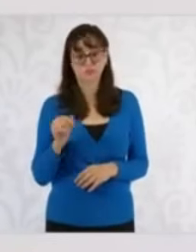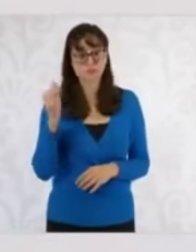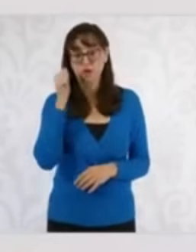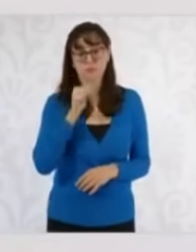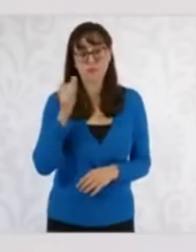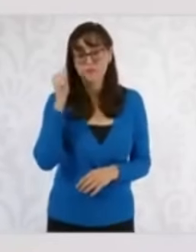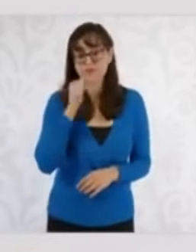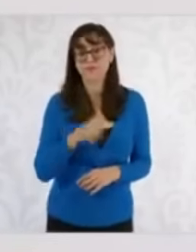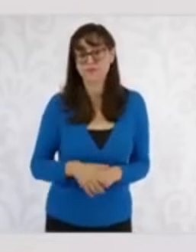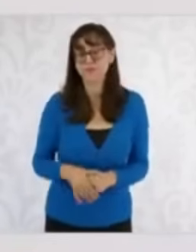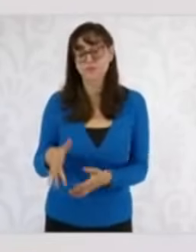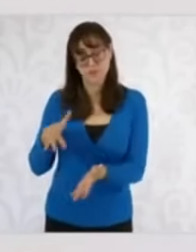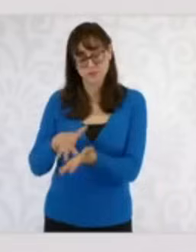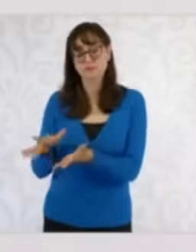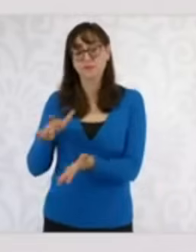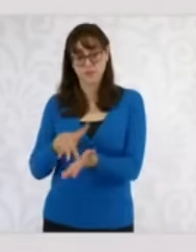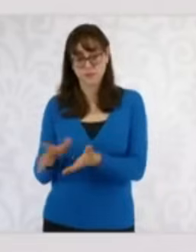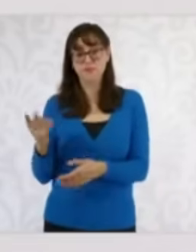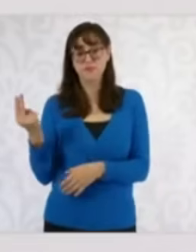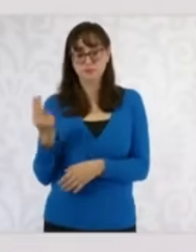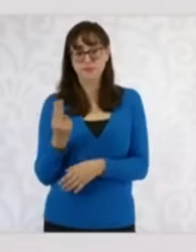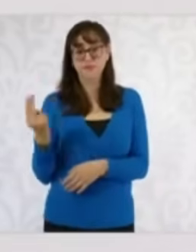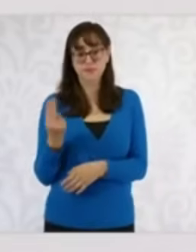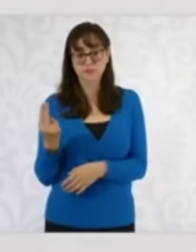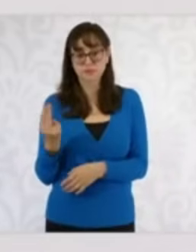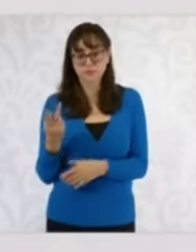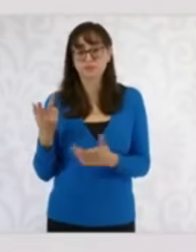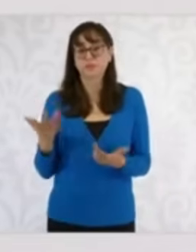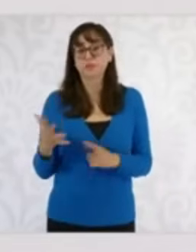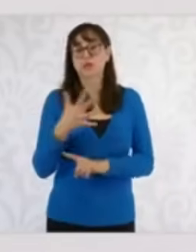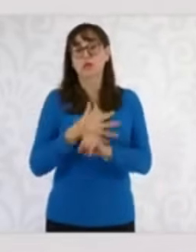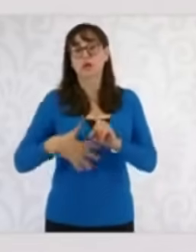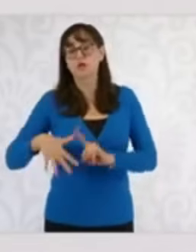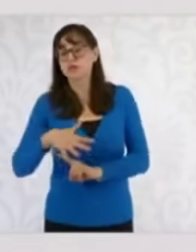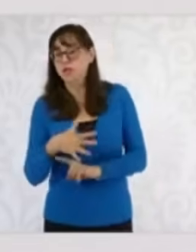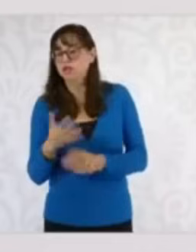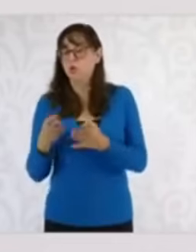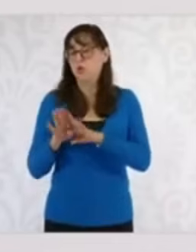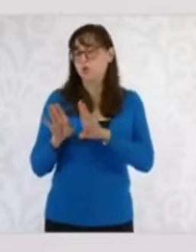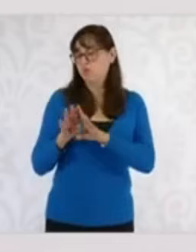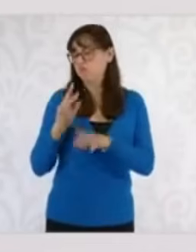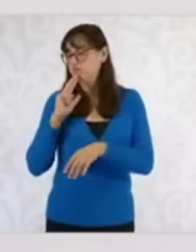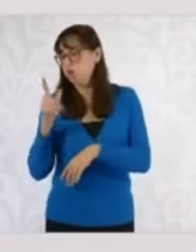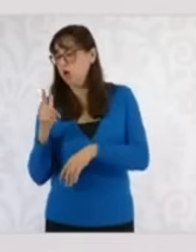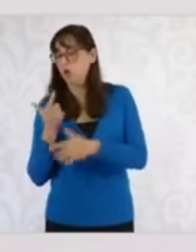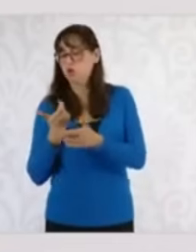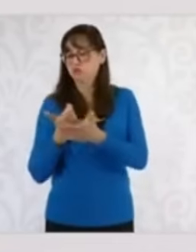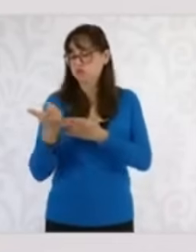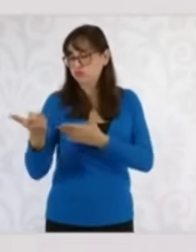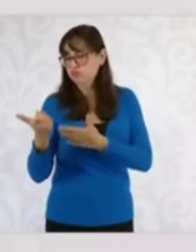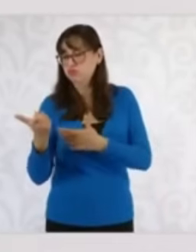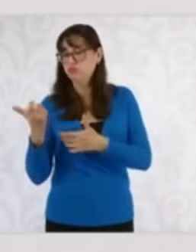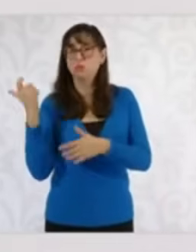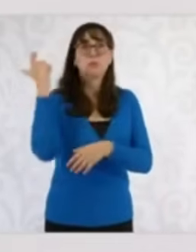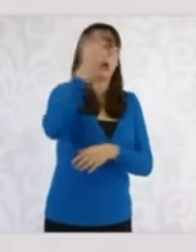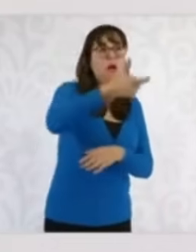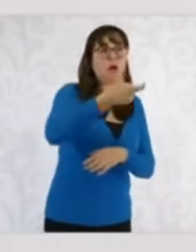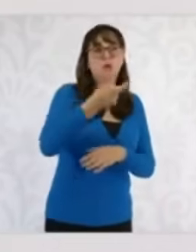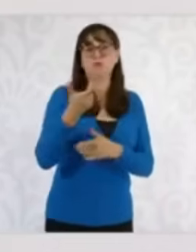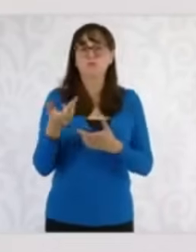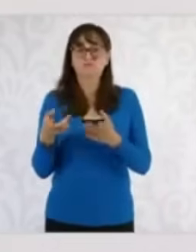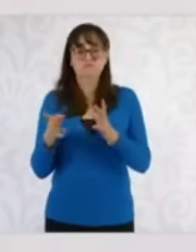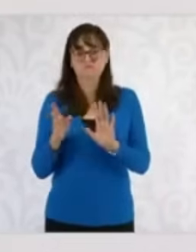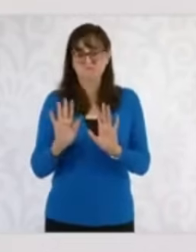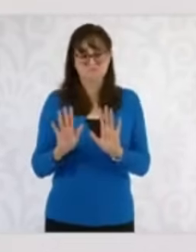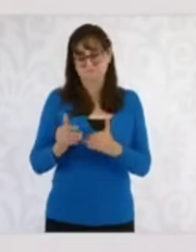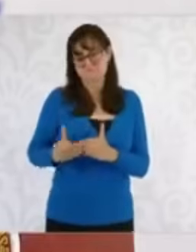Pemex. Y se escogen las mejores condiciones tanto para la empresa como para el país. Que